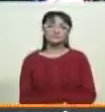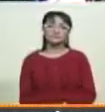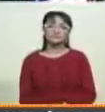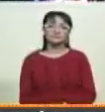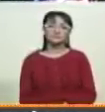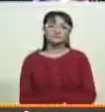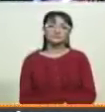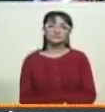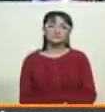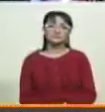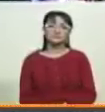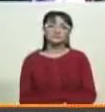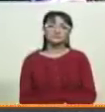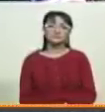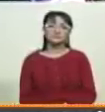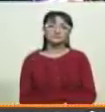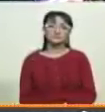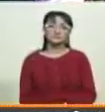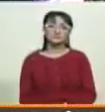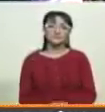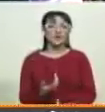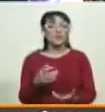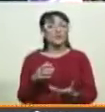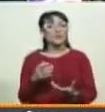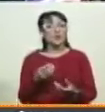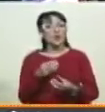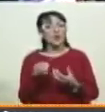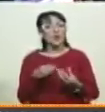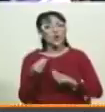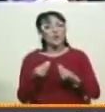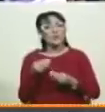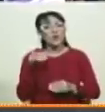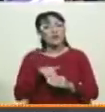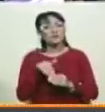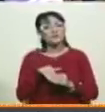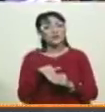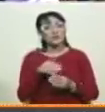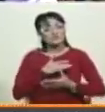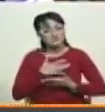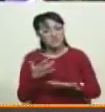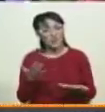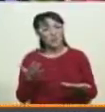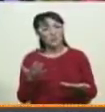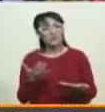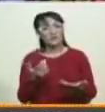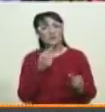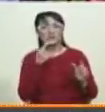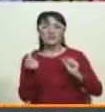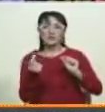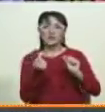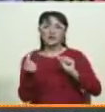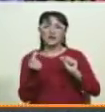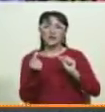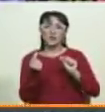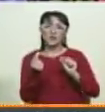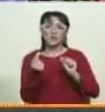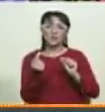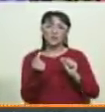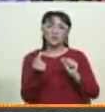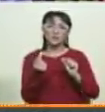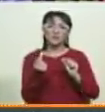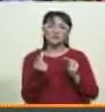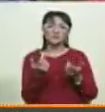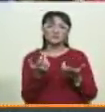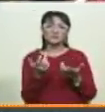hace un llamado a que hay que trabajar para solventar la crisis. Después de estas elecciones, ¿estarían dispuestos a entablar un diálogo con la Iglesia